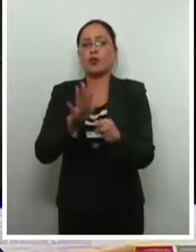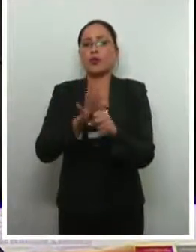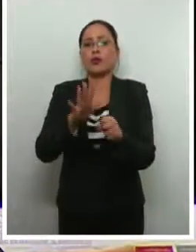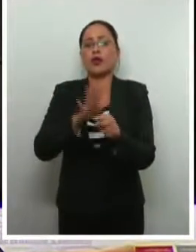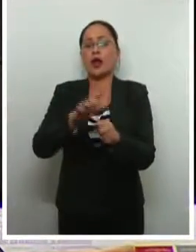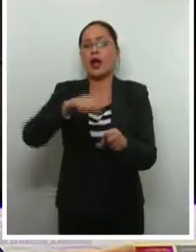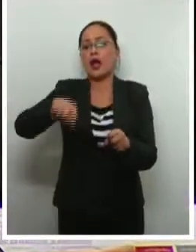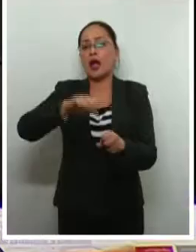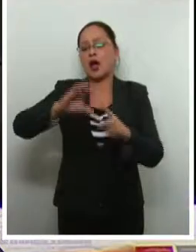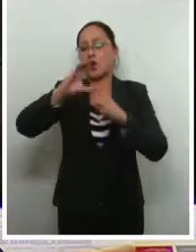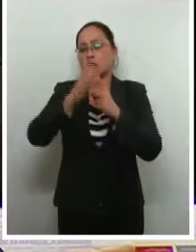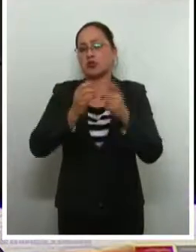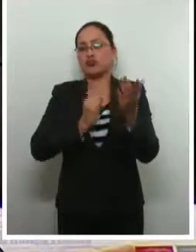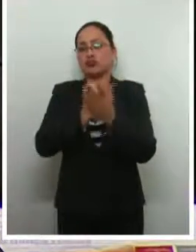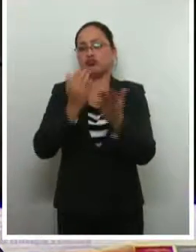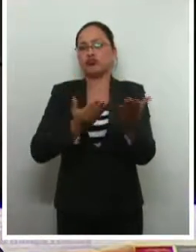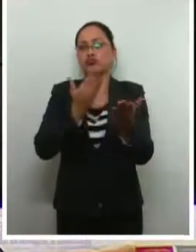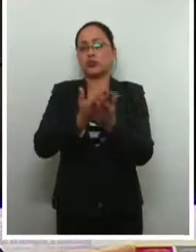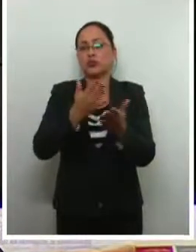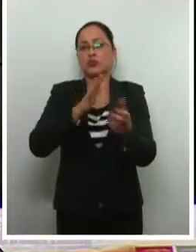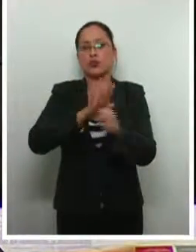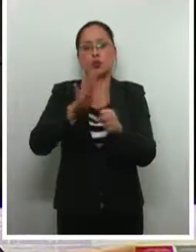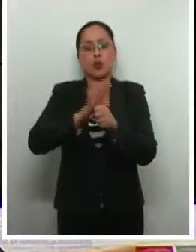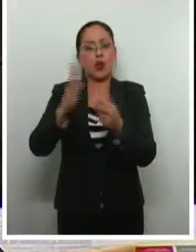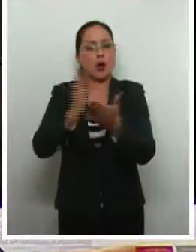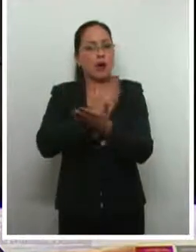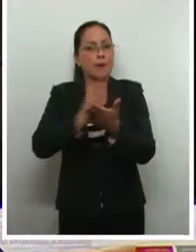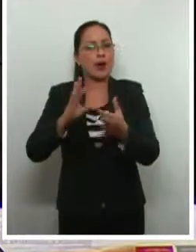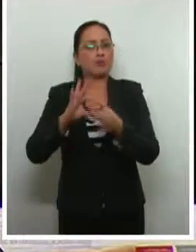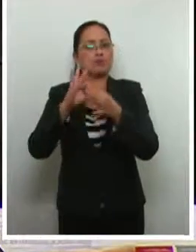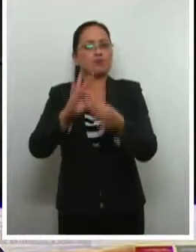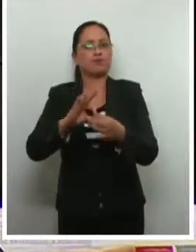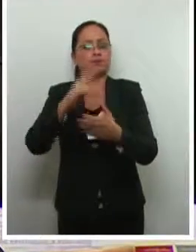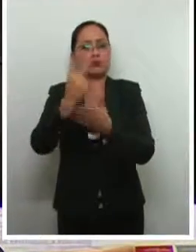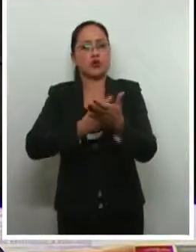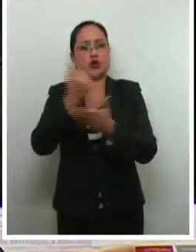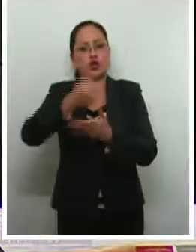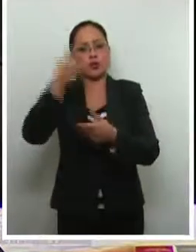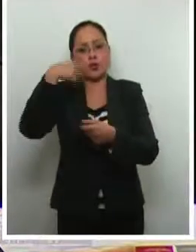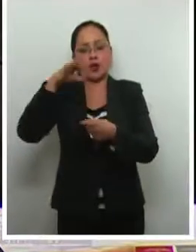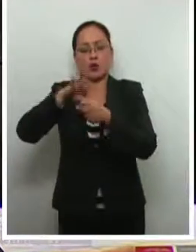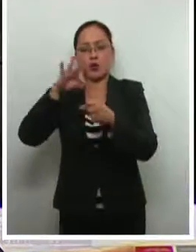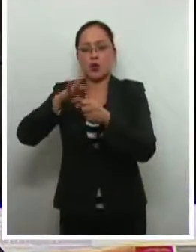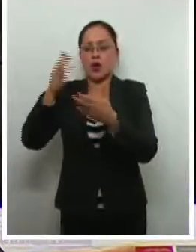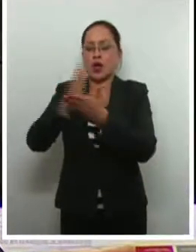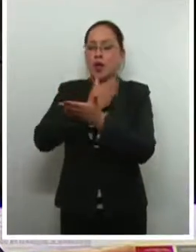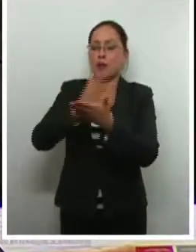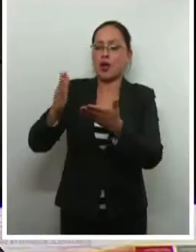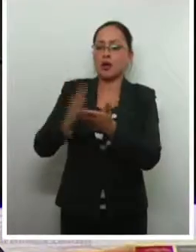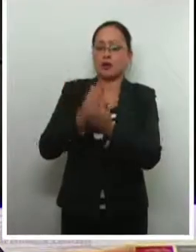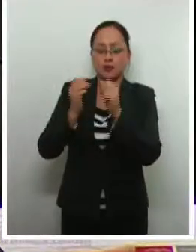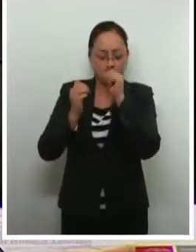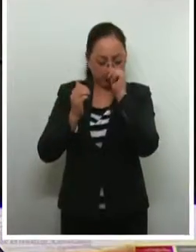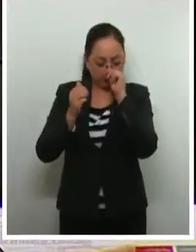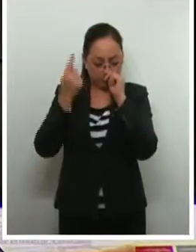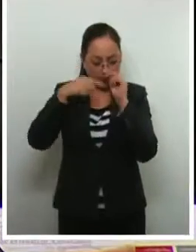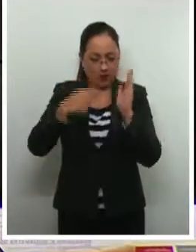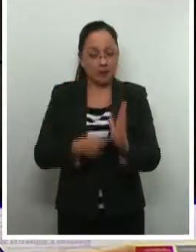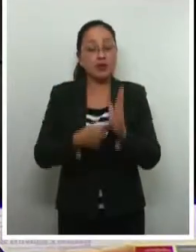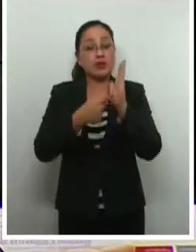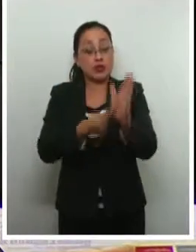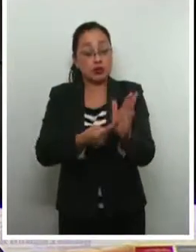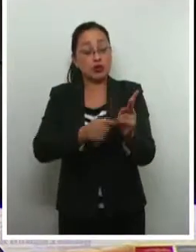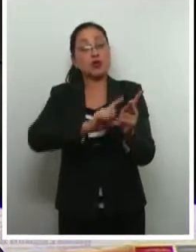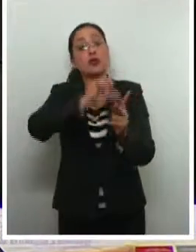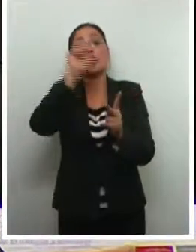las comisiones se separarán del proyecto para su votación, para su